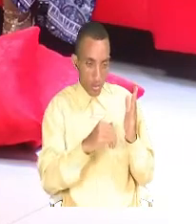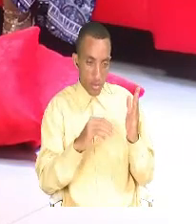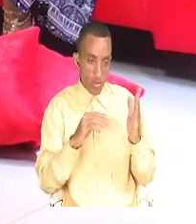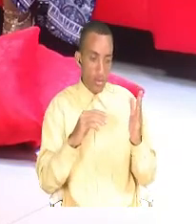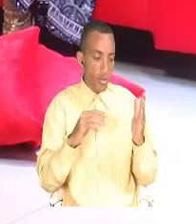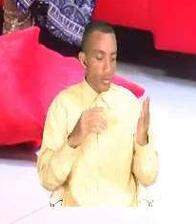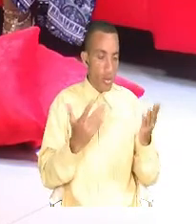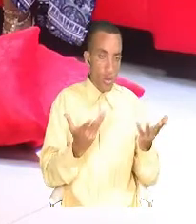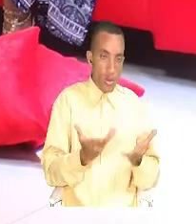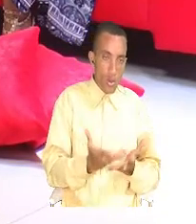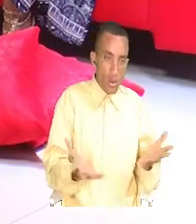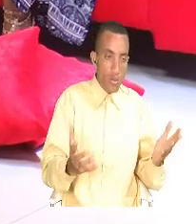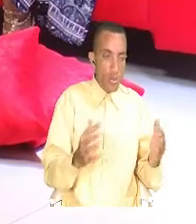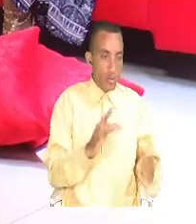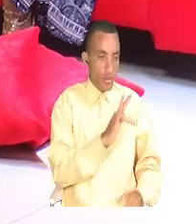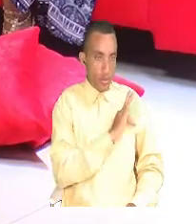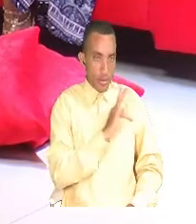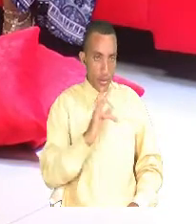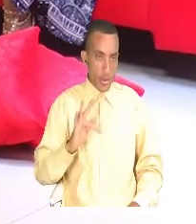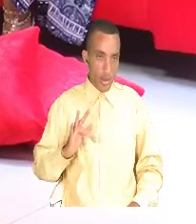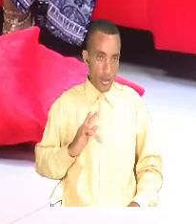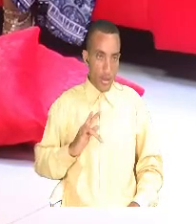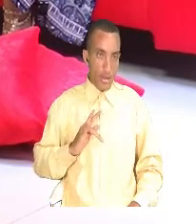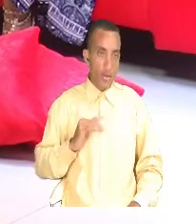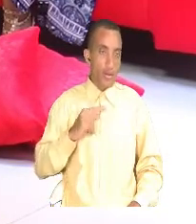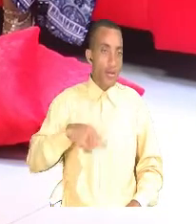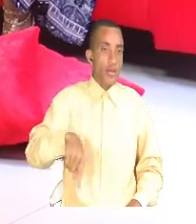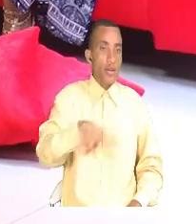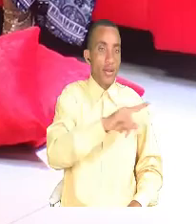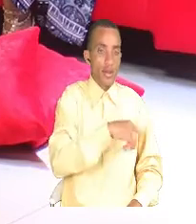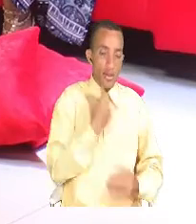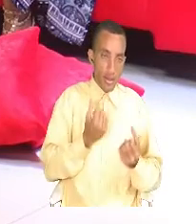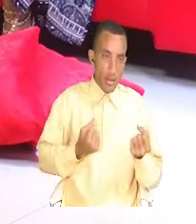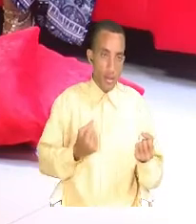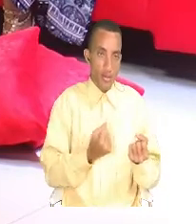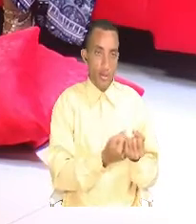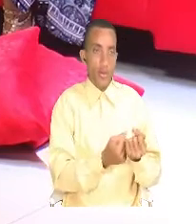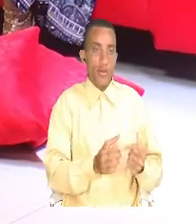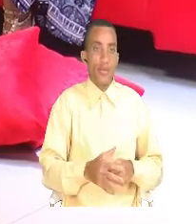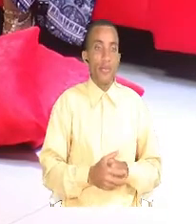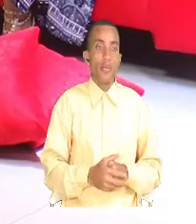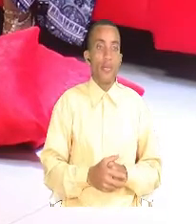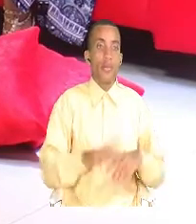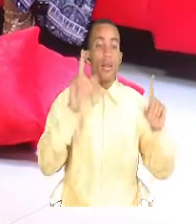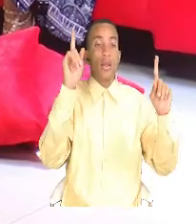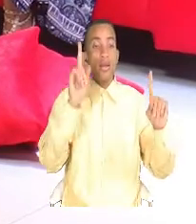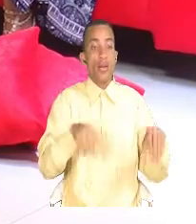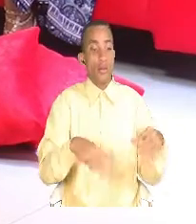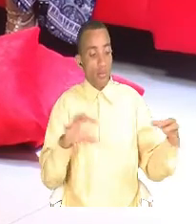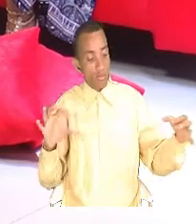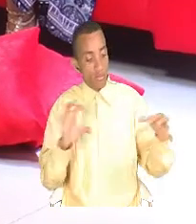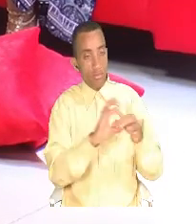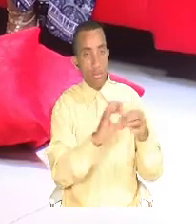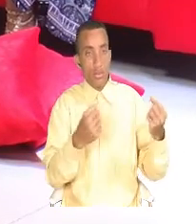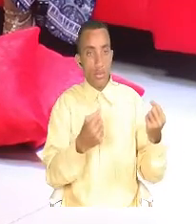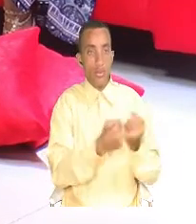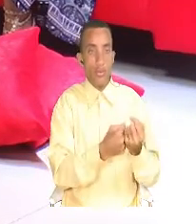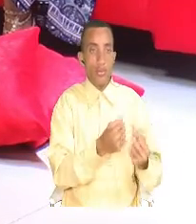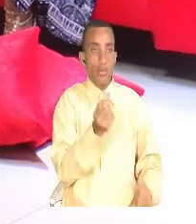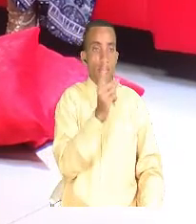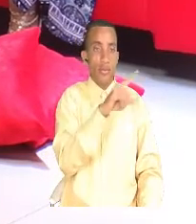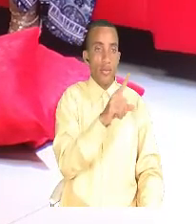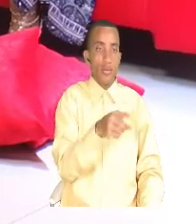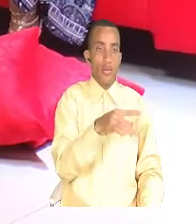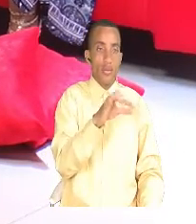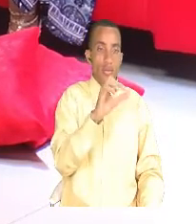clase de terapias que Sandra en este momento va a entrar a apoyar. Obviamente, como aliados del spa, y de igual manera como se manejan